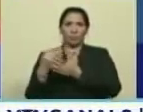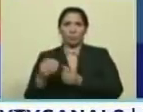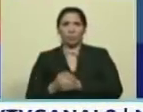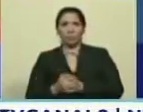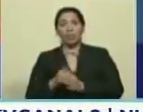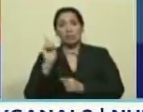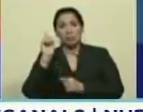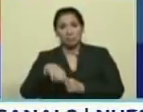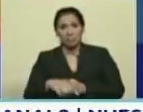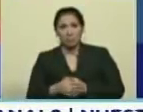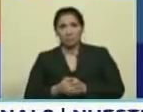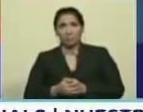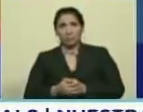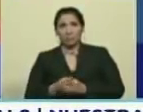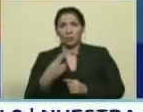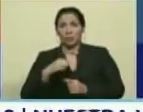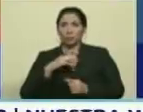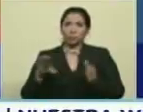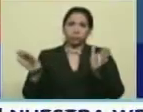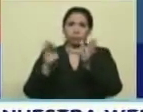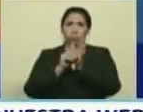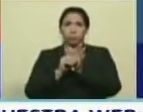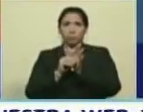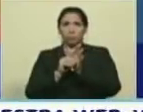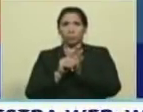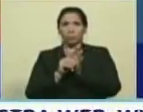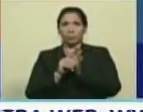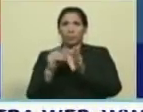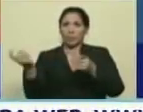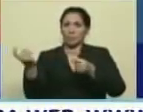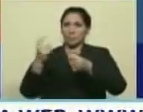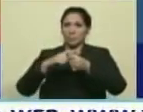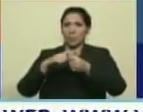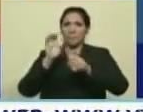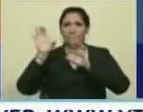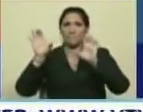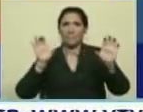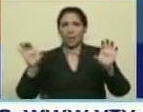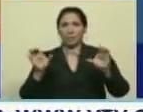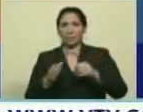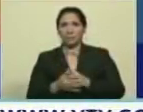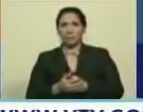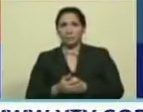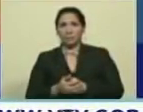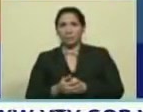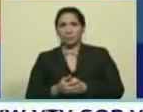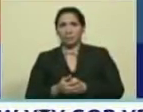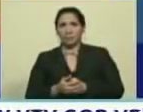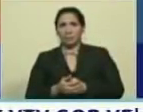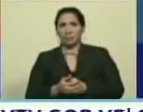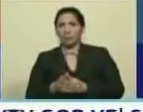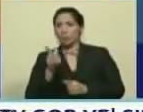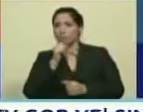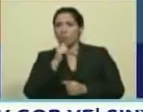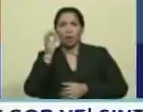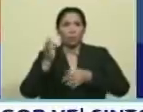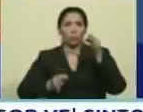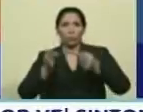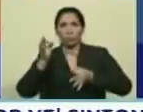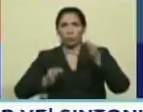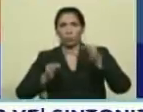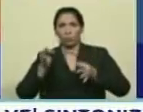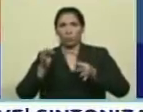modo, reitero nuestra oposición a la insistencia de incluirlo entre los países de renta media, a las injustas medidas en su contra por